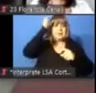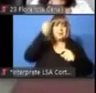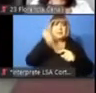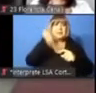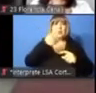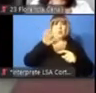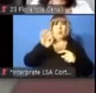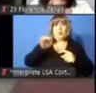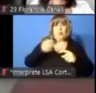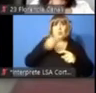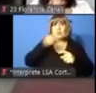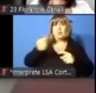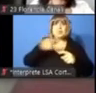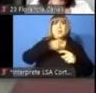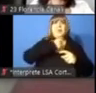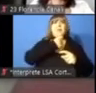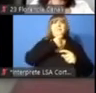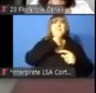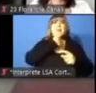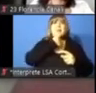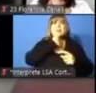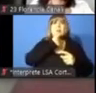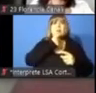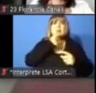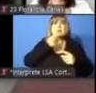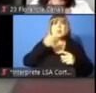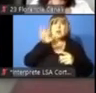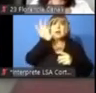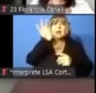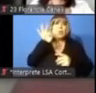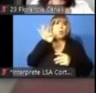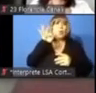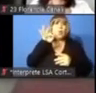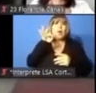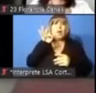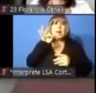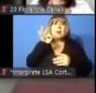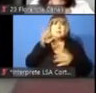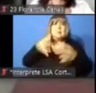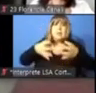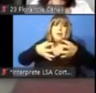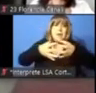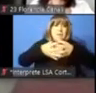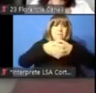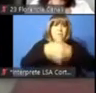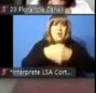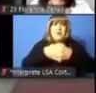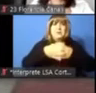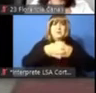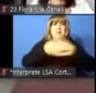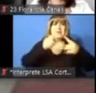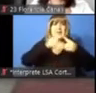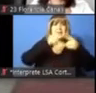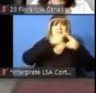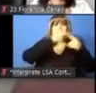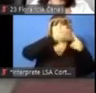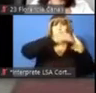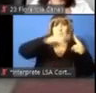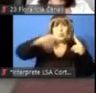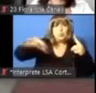Mendoza ha elegido el camino del fortalecimiento institucional con diálogo, respeto y